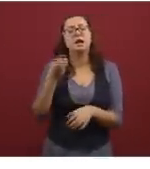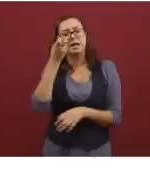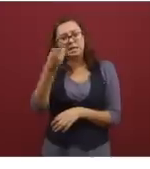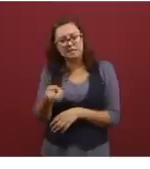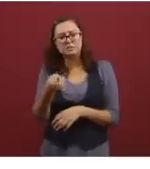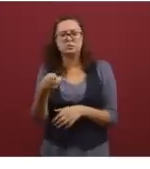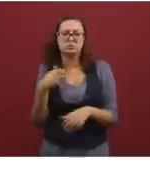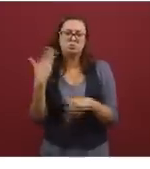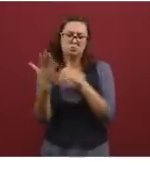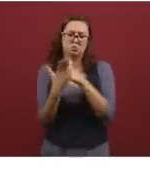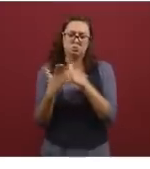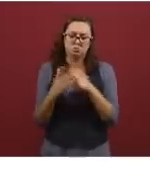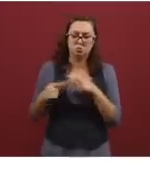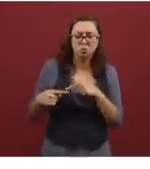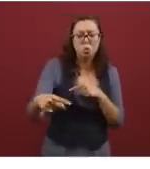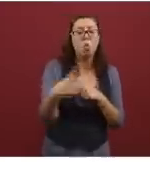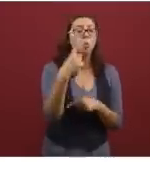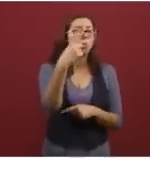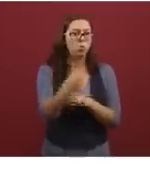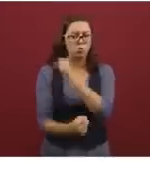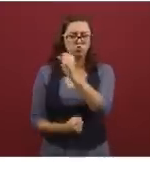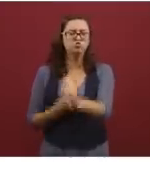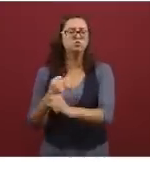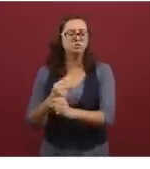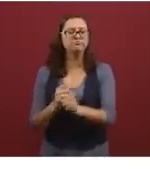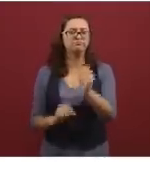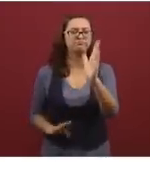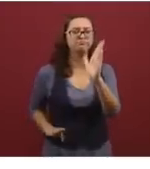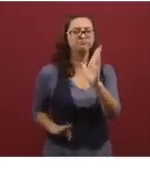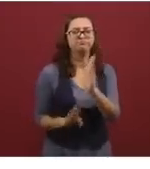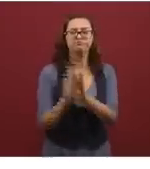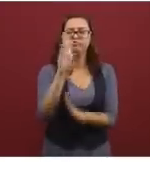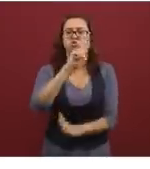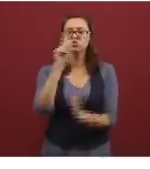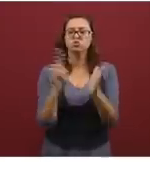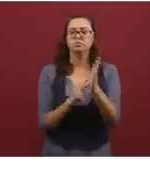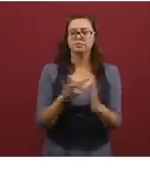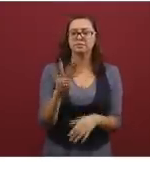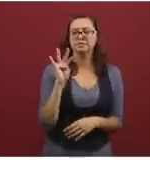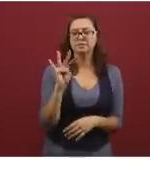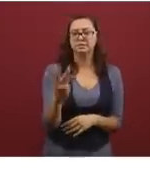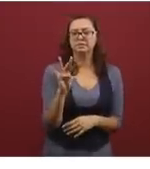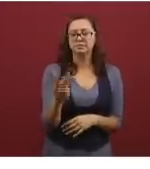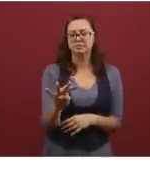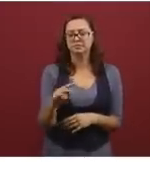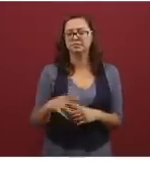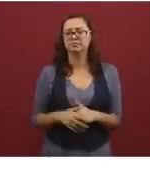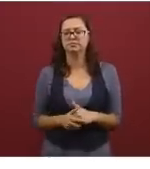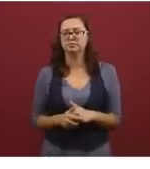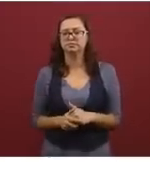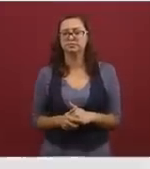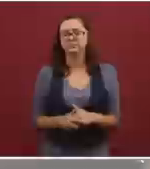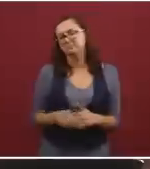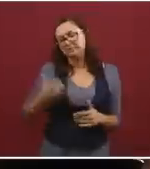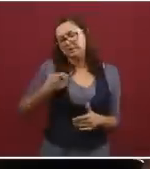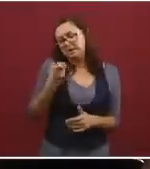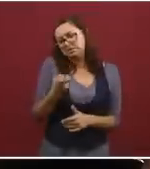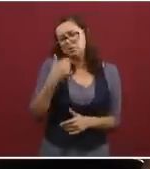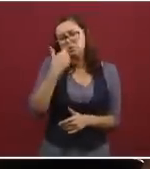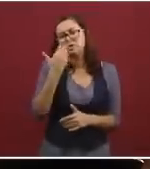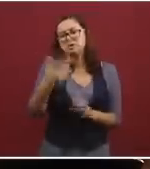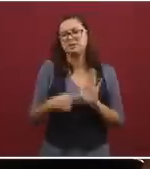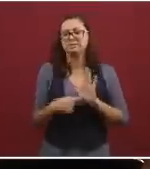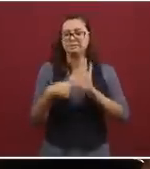la proyección de la producción que tenemos para este año y queríamos